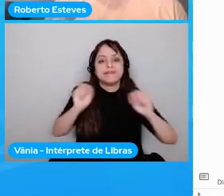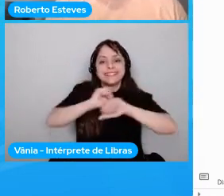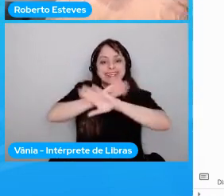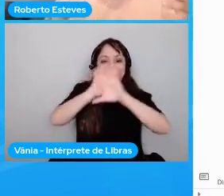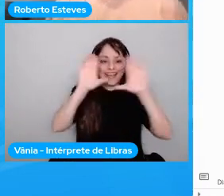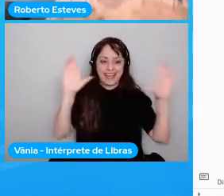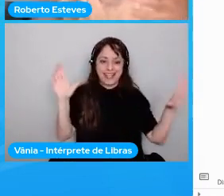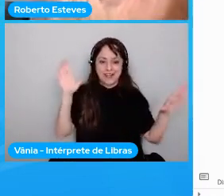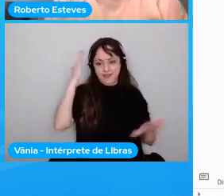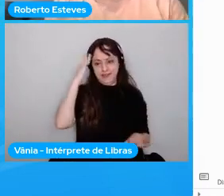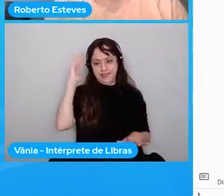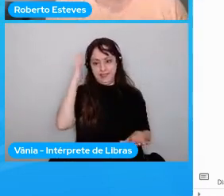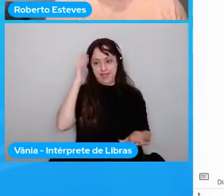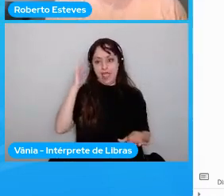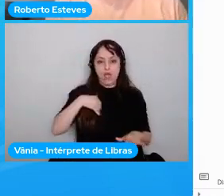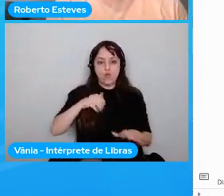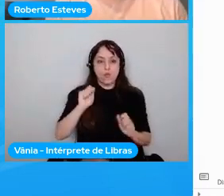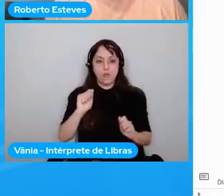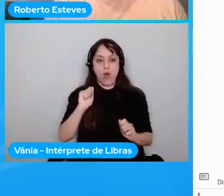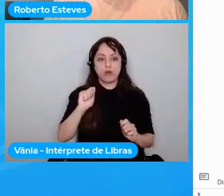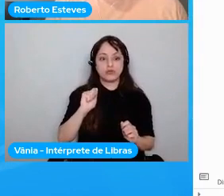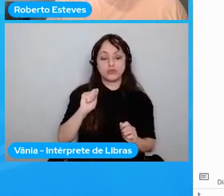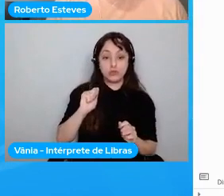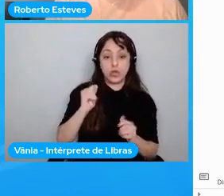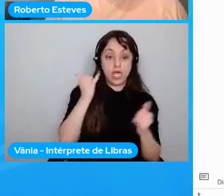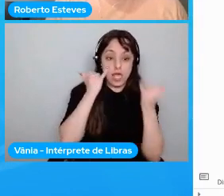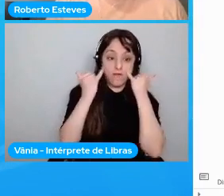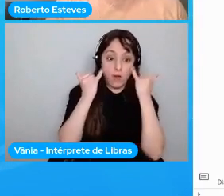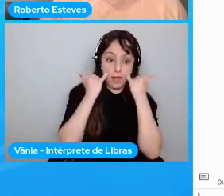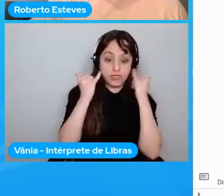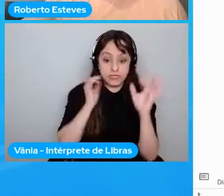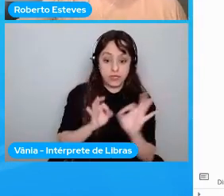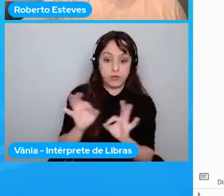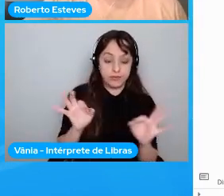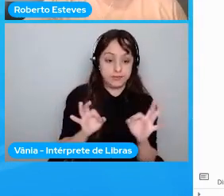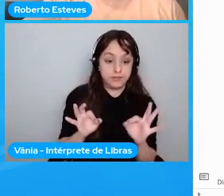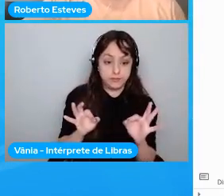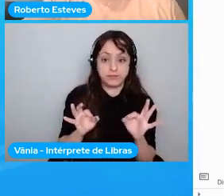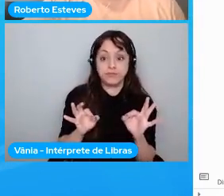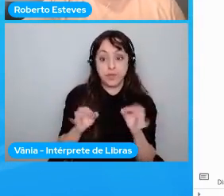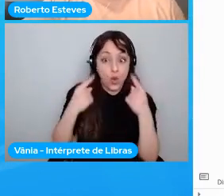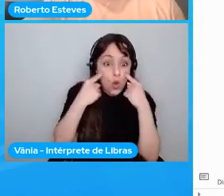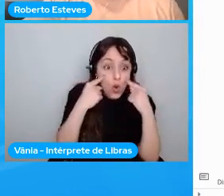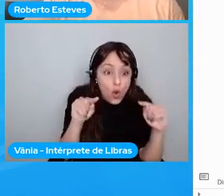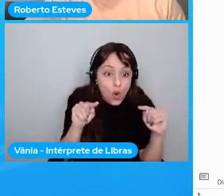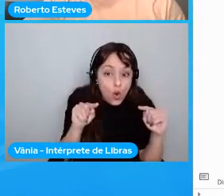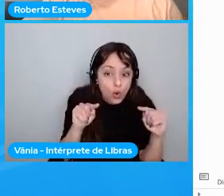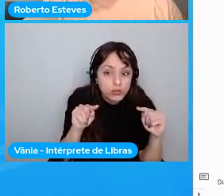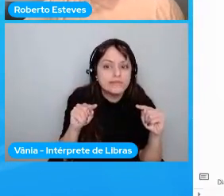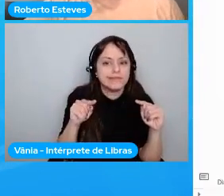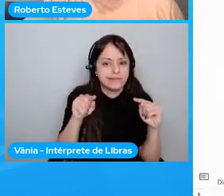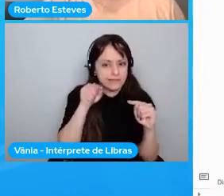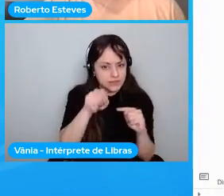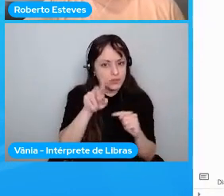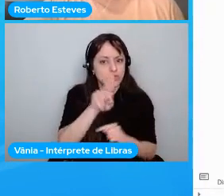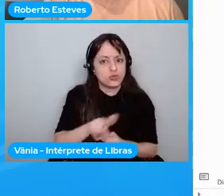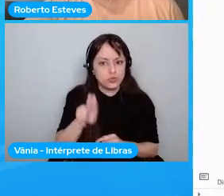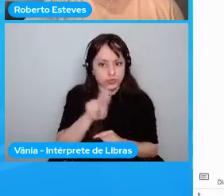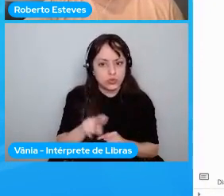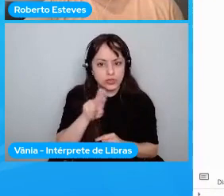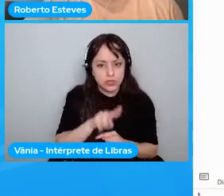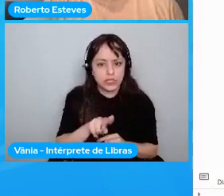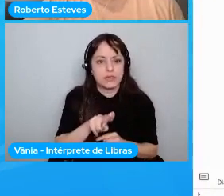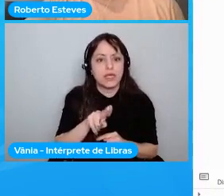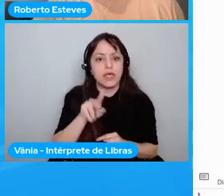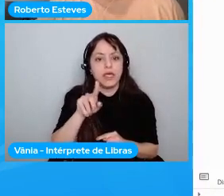necesaria para poder contarme algo. Y en este caso, este gráfico, y ojo, todo lo estamos haciendo con la librería Matplotlib de